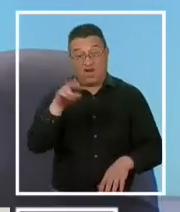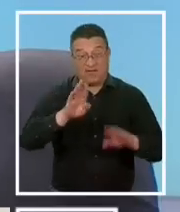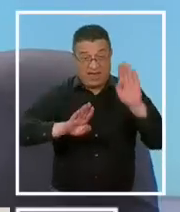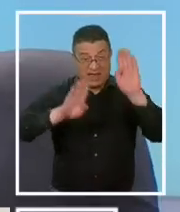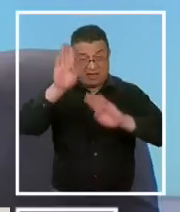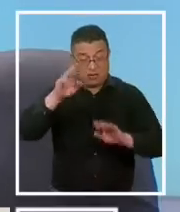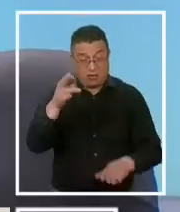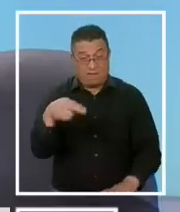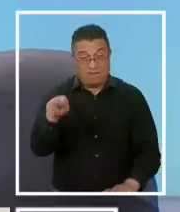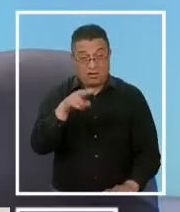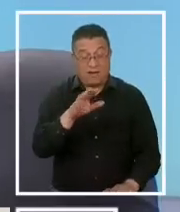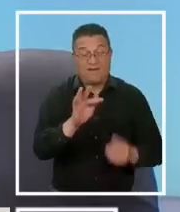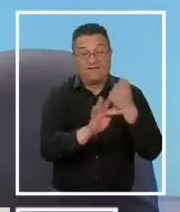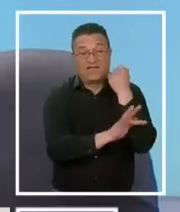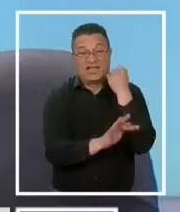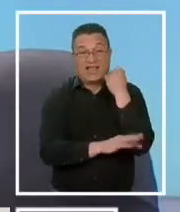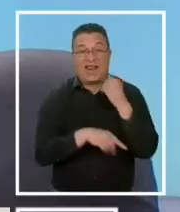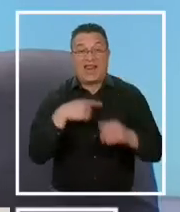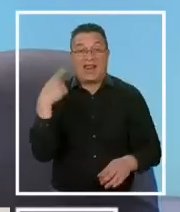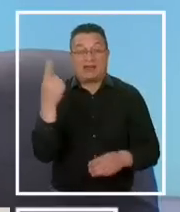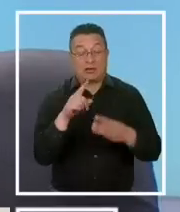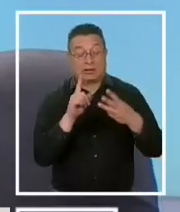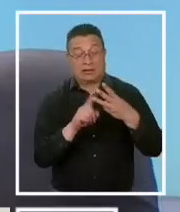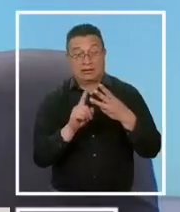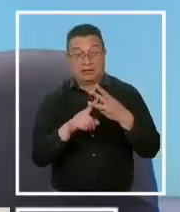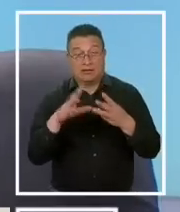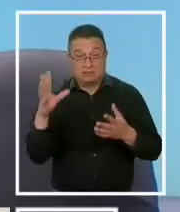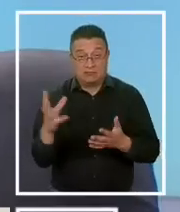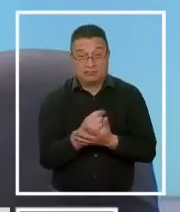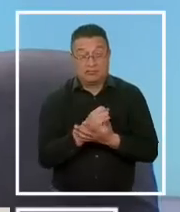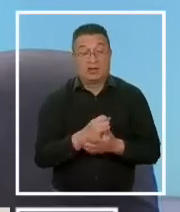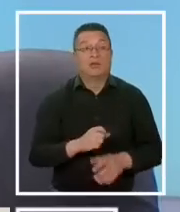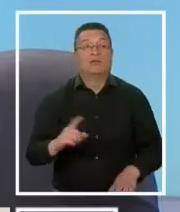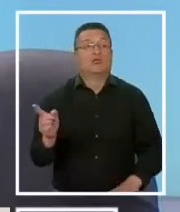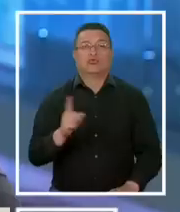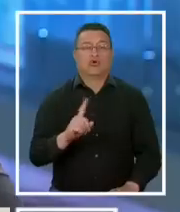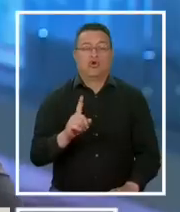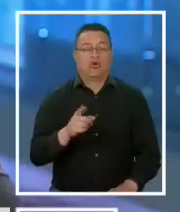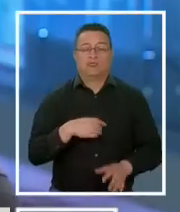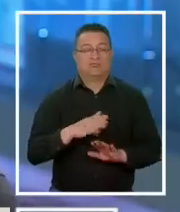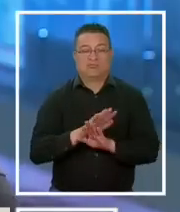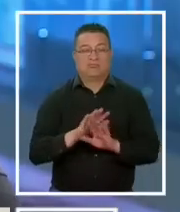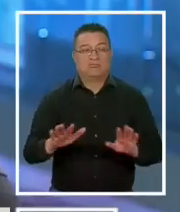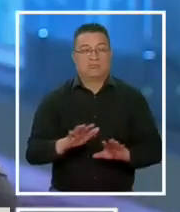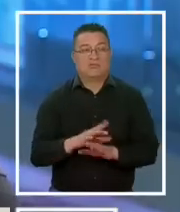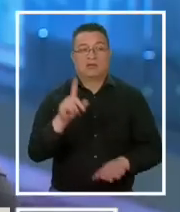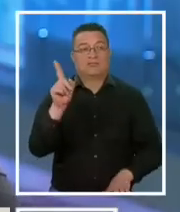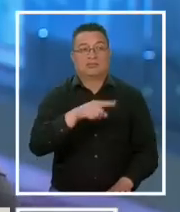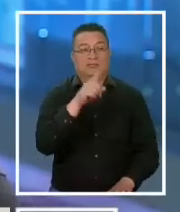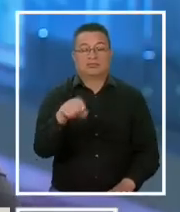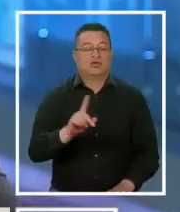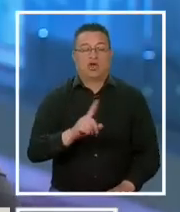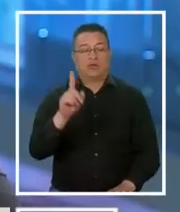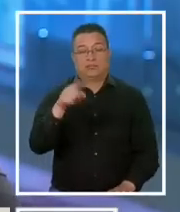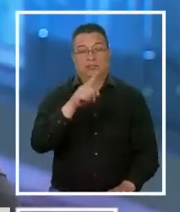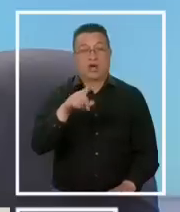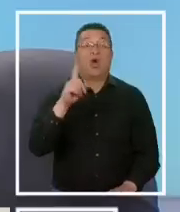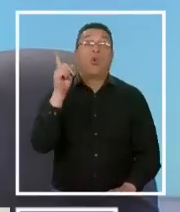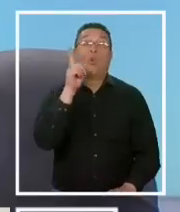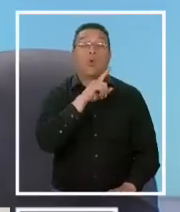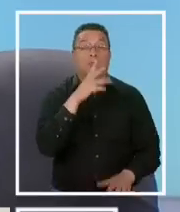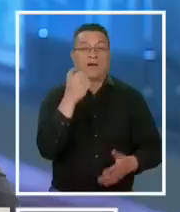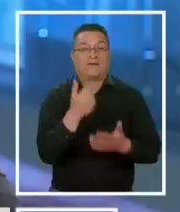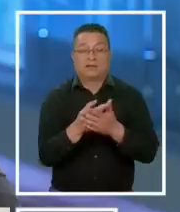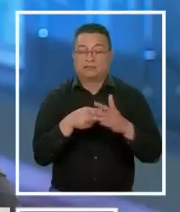candidato a fiscal nacional una tercera vez la tercera no De ninguna manera descartado Esto fue su última